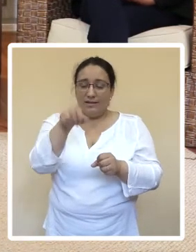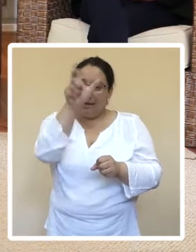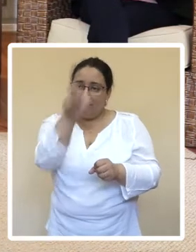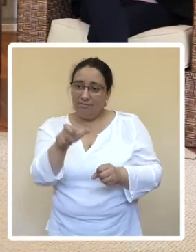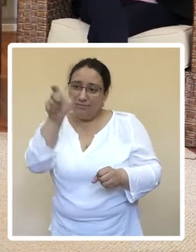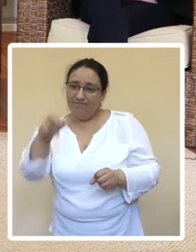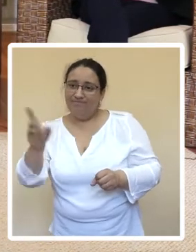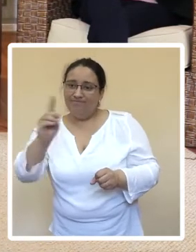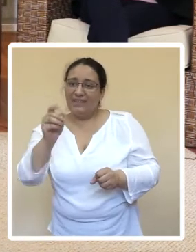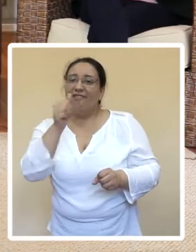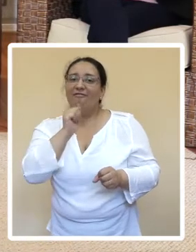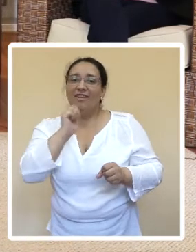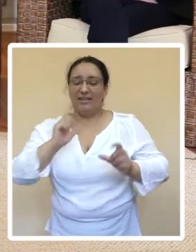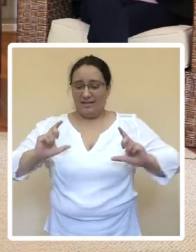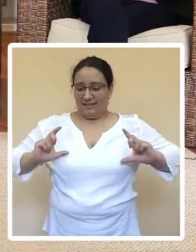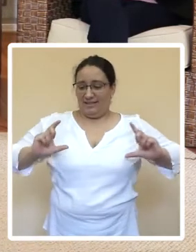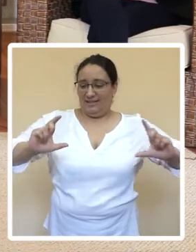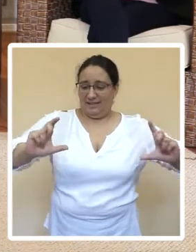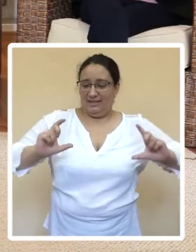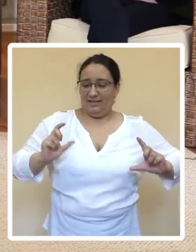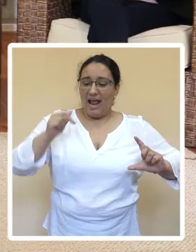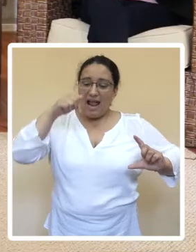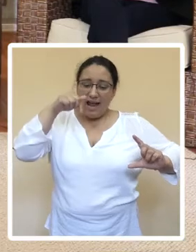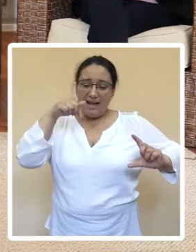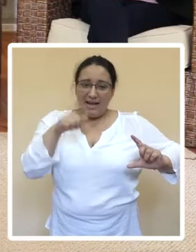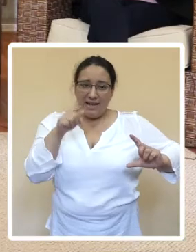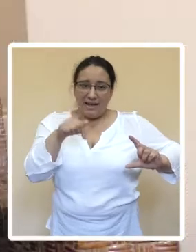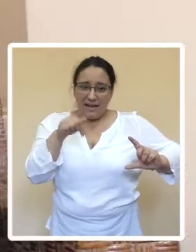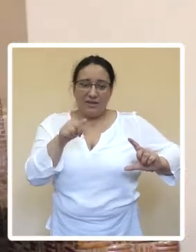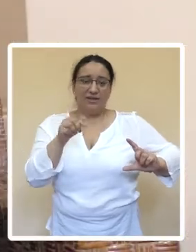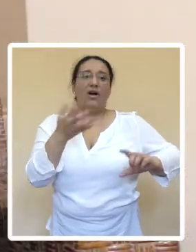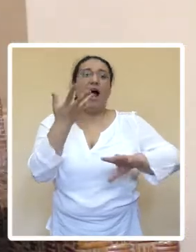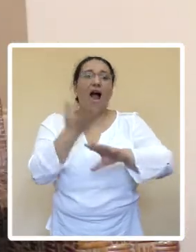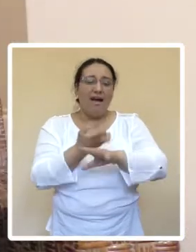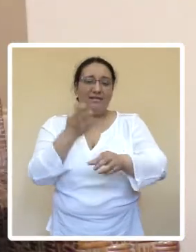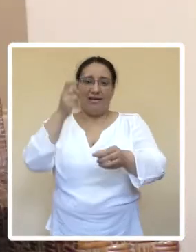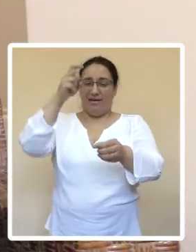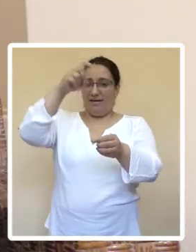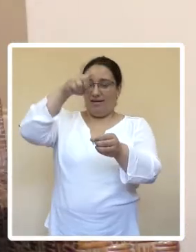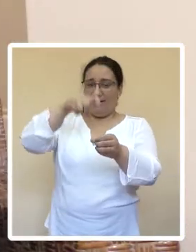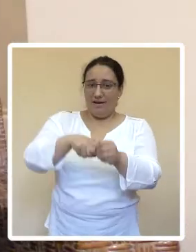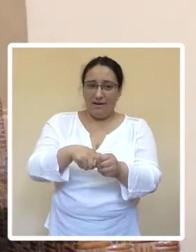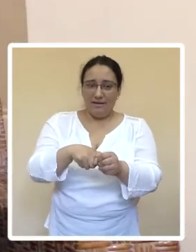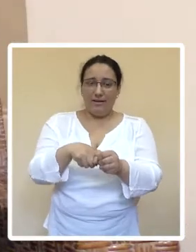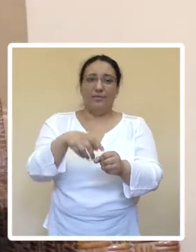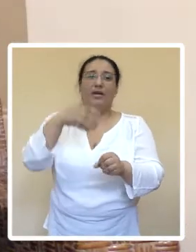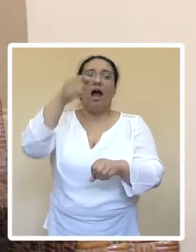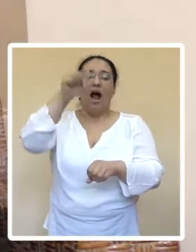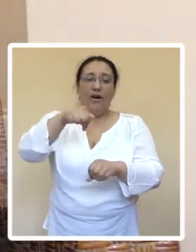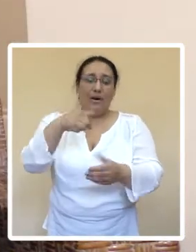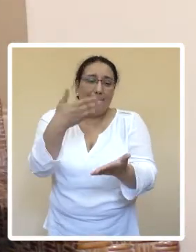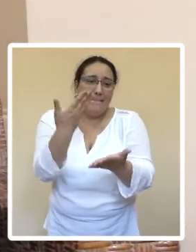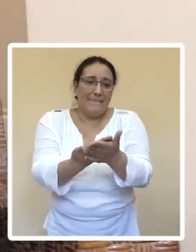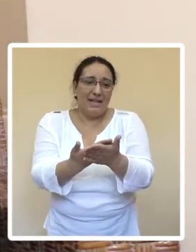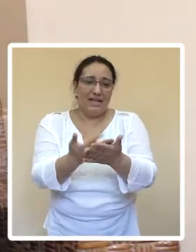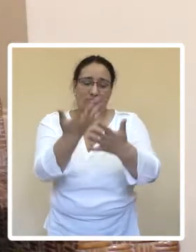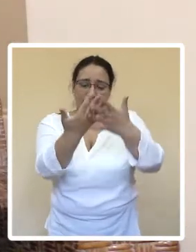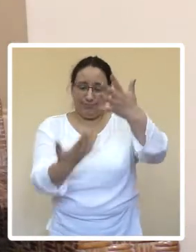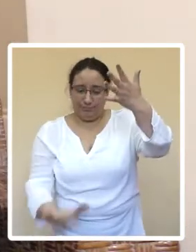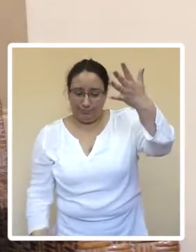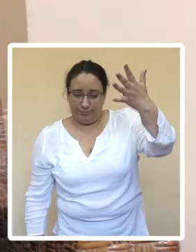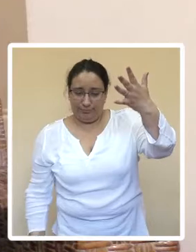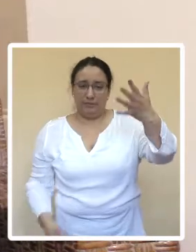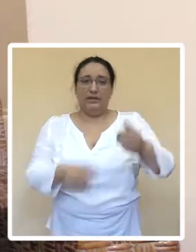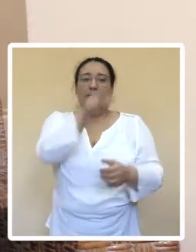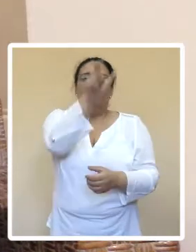completa, lo que nos dificulta a nosotros poder ingresarlos, porque hoy día estamos suscritos a una serie de certificaciones que te piden que las